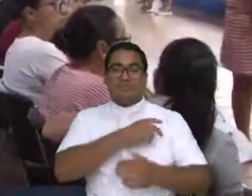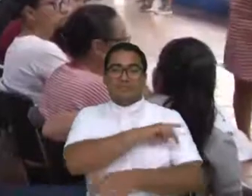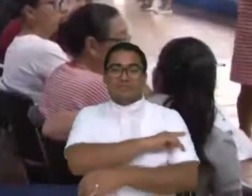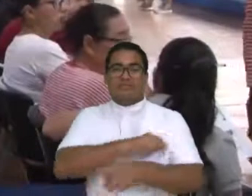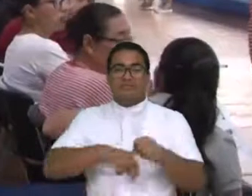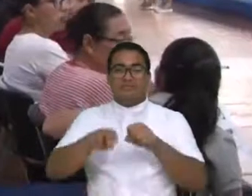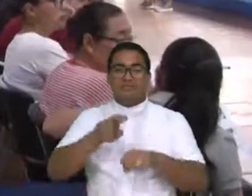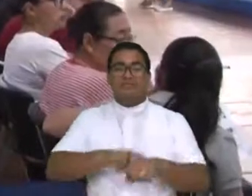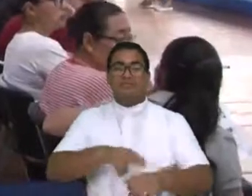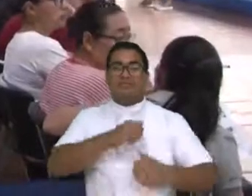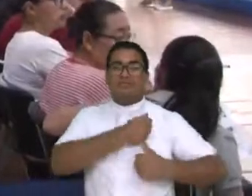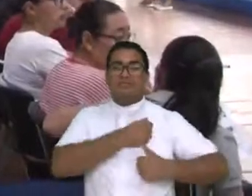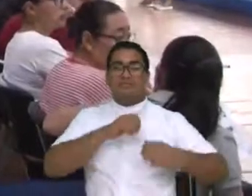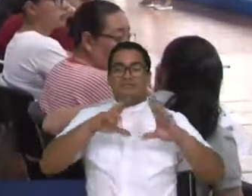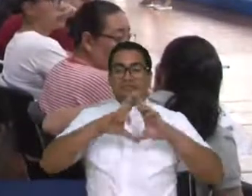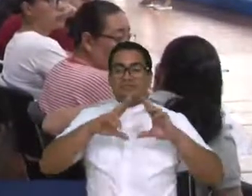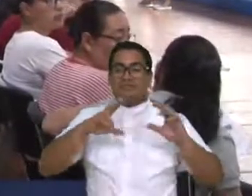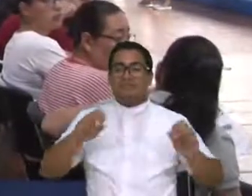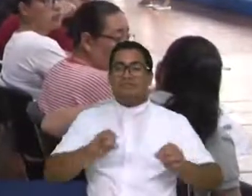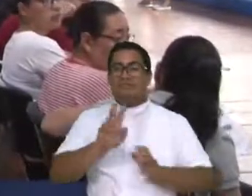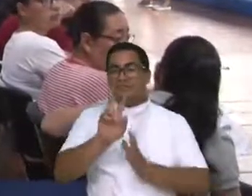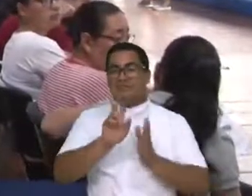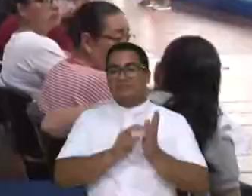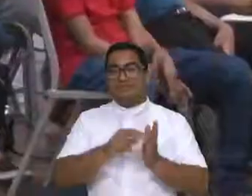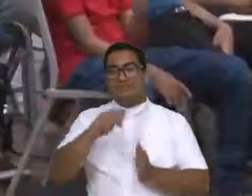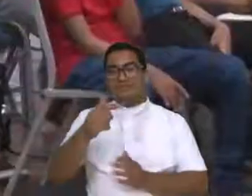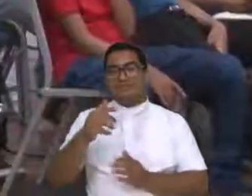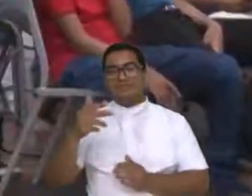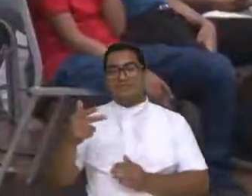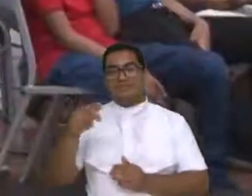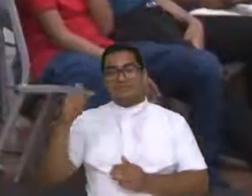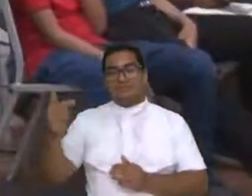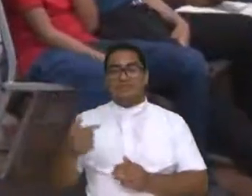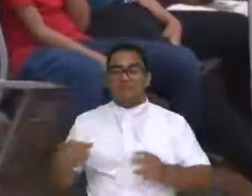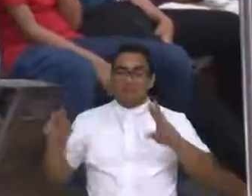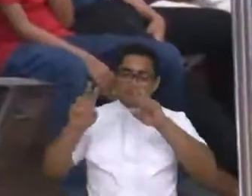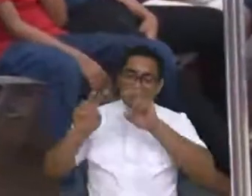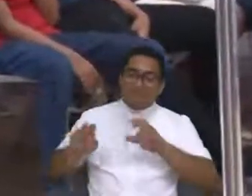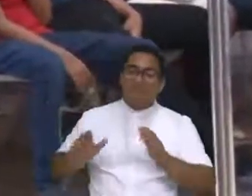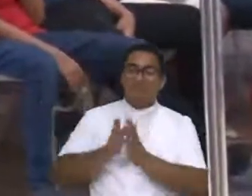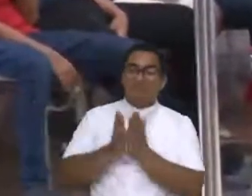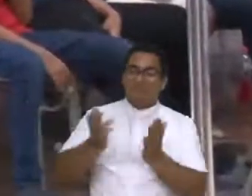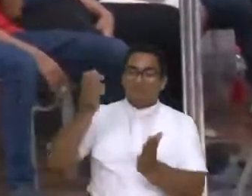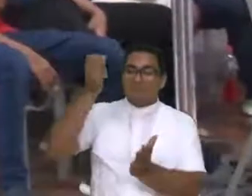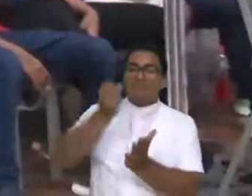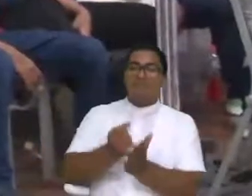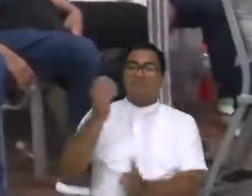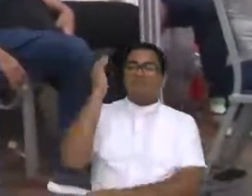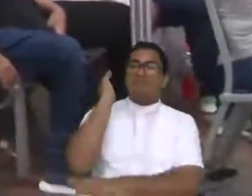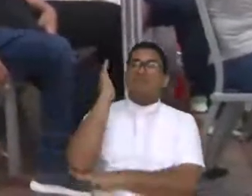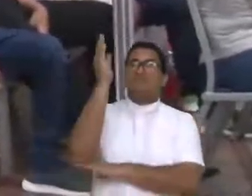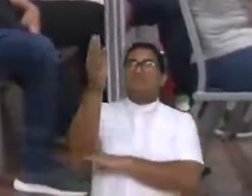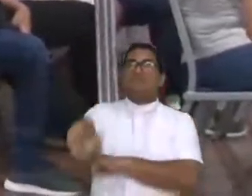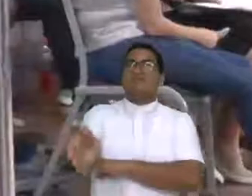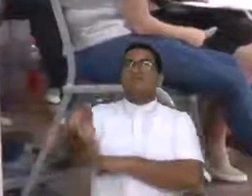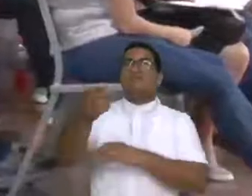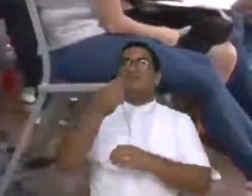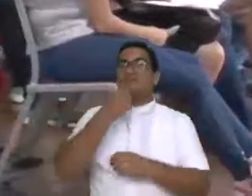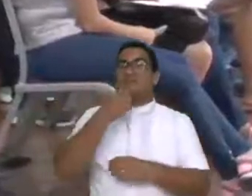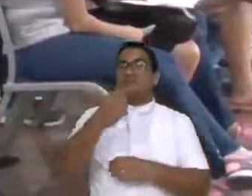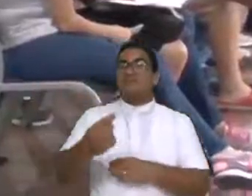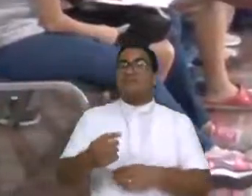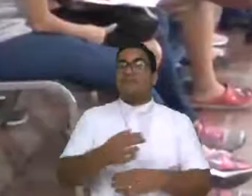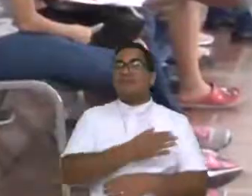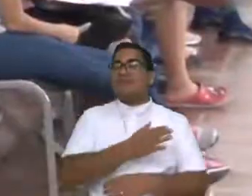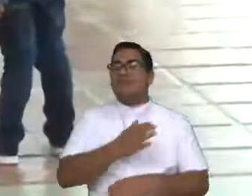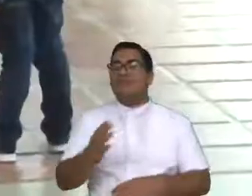de Nicaragua, se realizaron 2.787 chequeos migratorios en los distintos retenes. Durante este periodo se